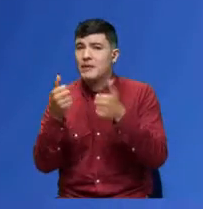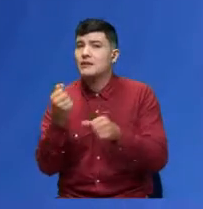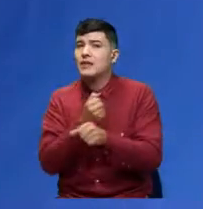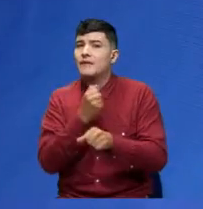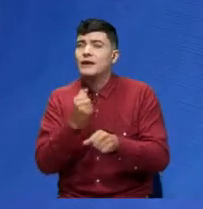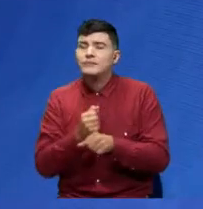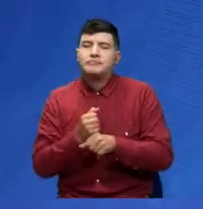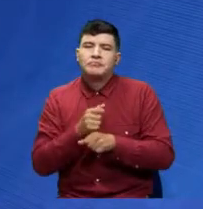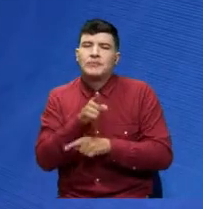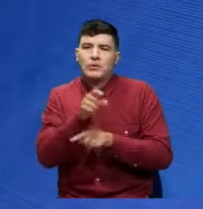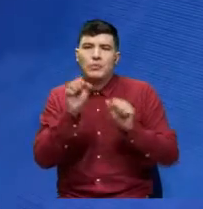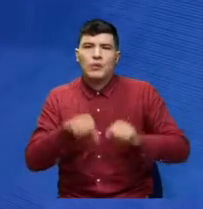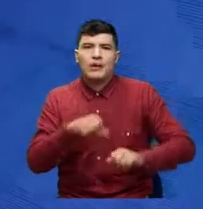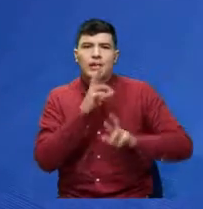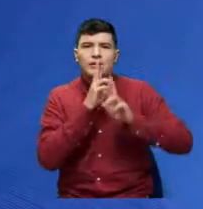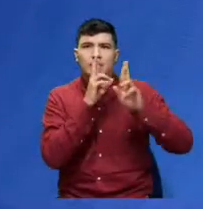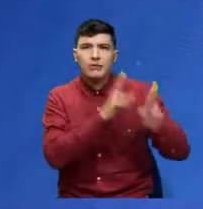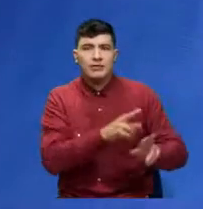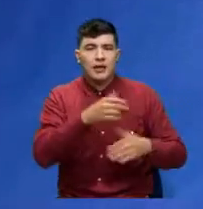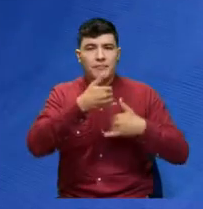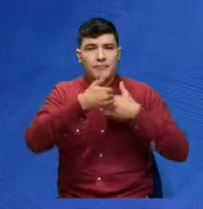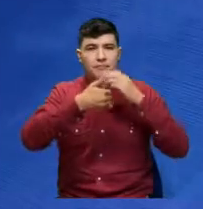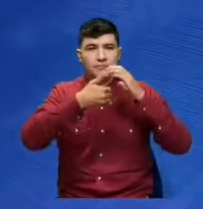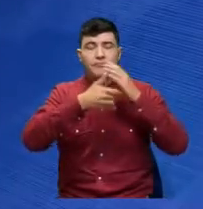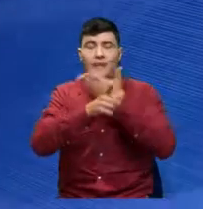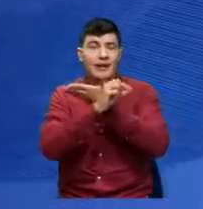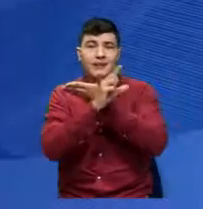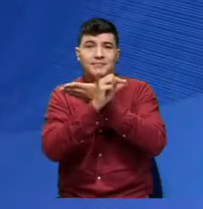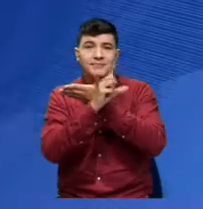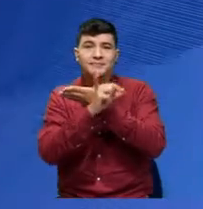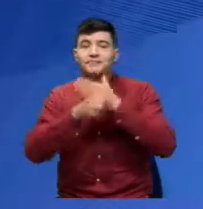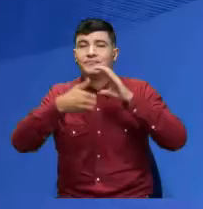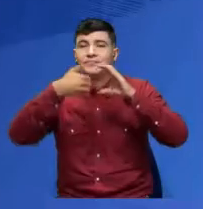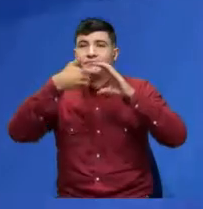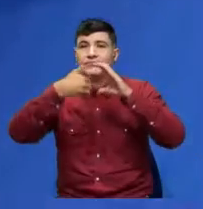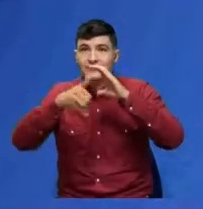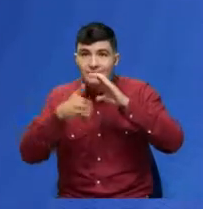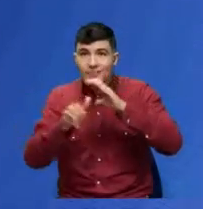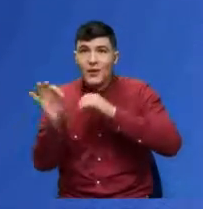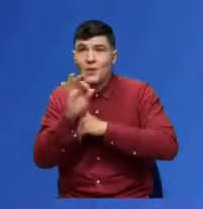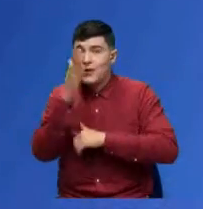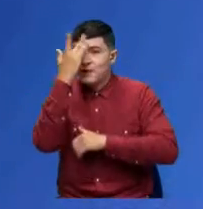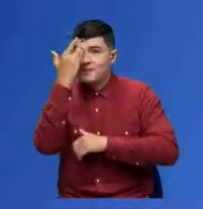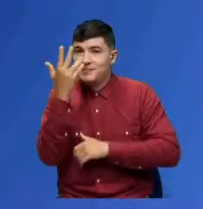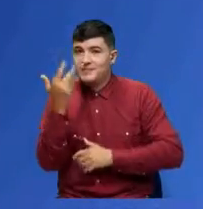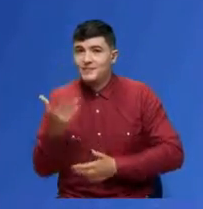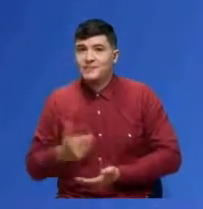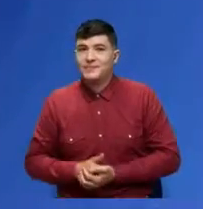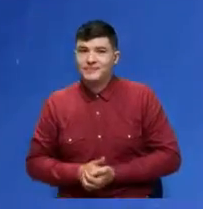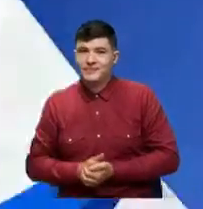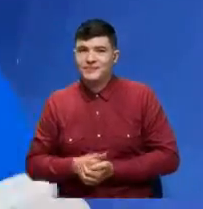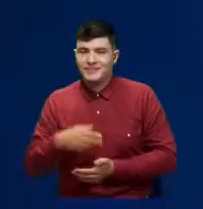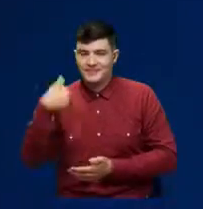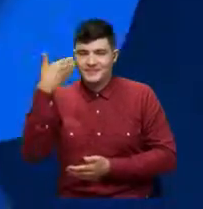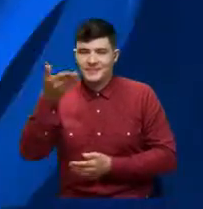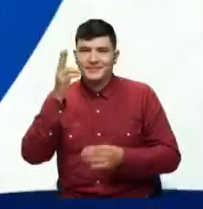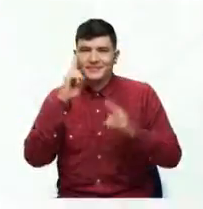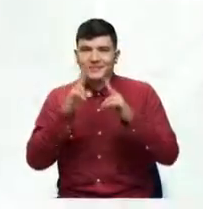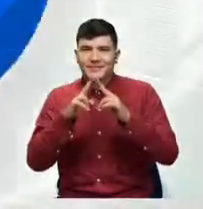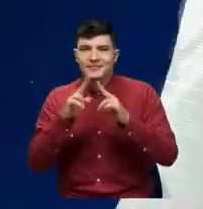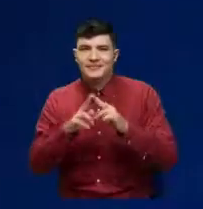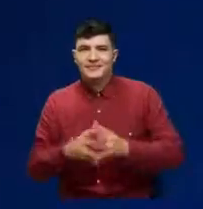nos pueden escribir sus mensajes a nuestra línea de WhatsApp al 310-245-8548. Hasta la próxima.